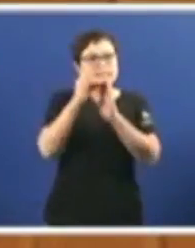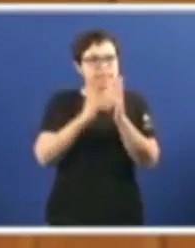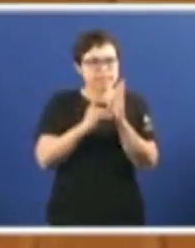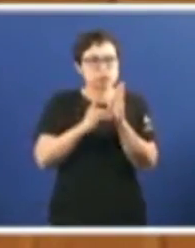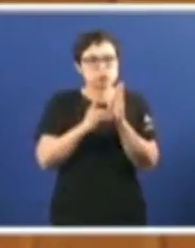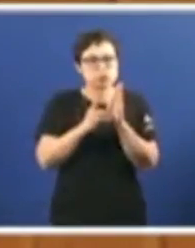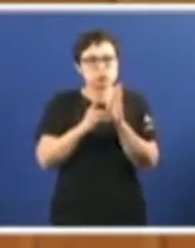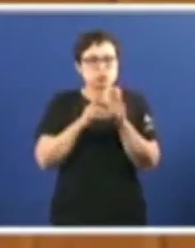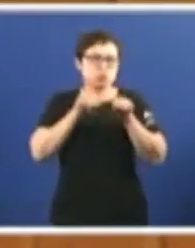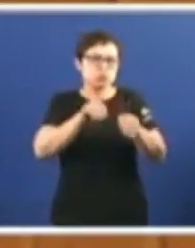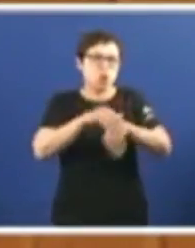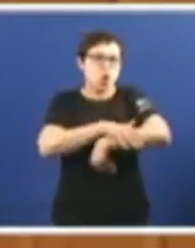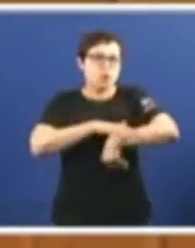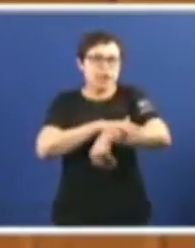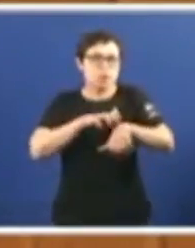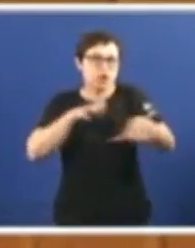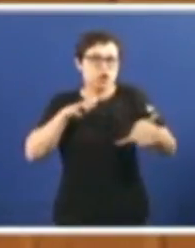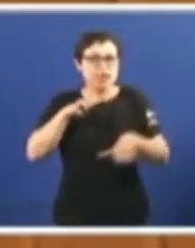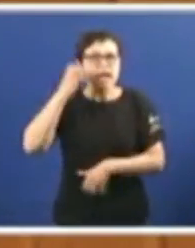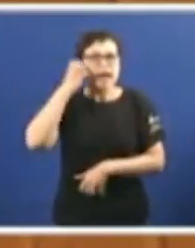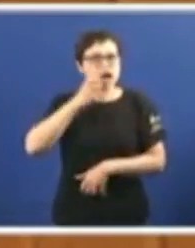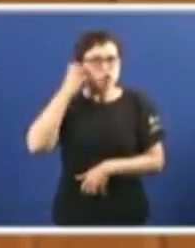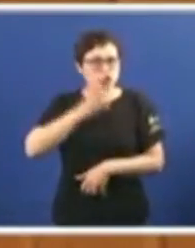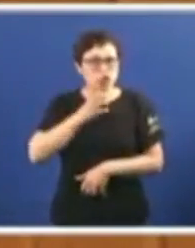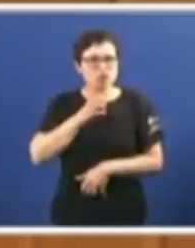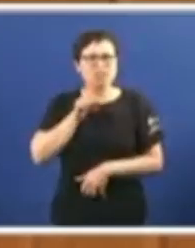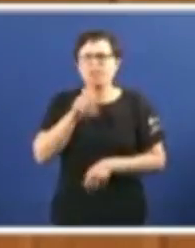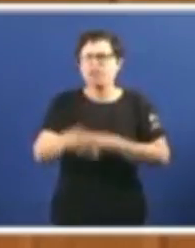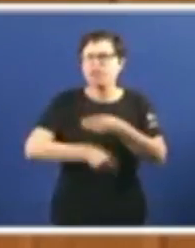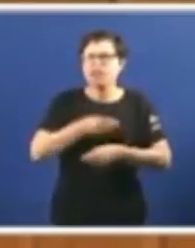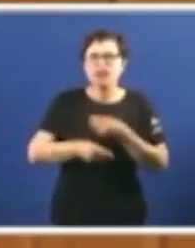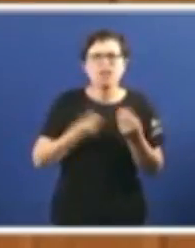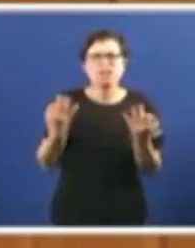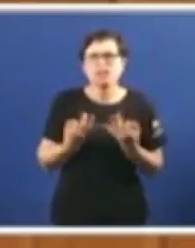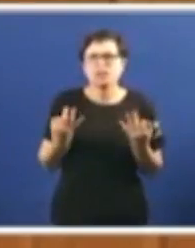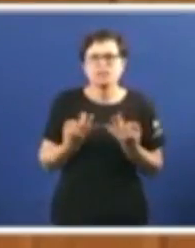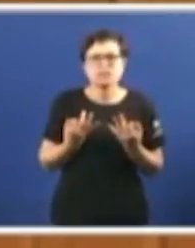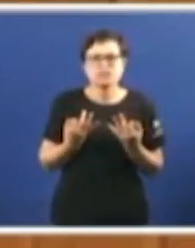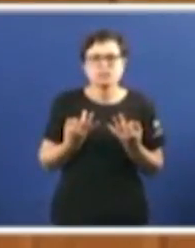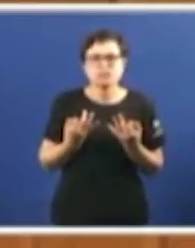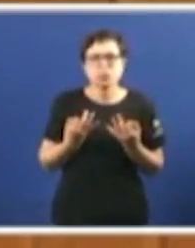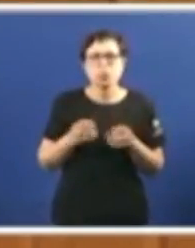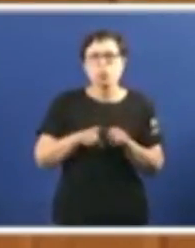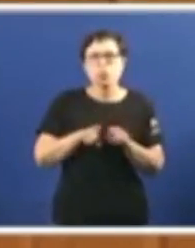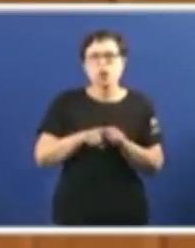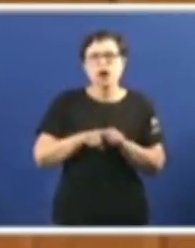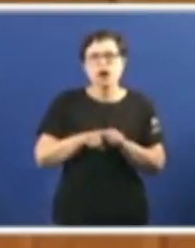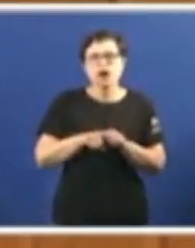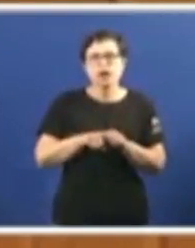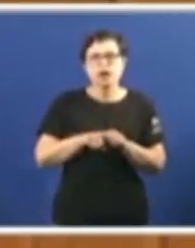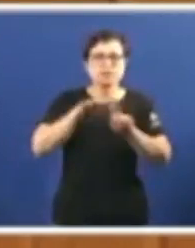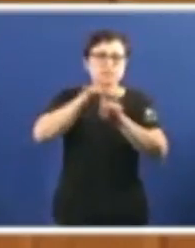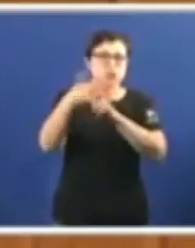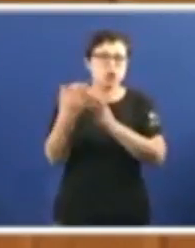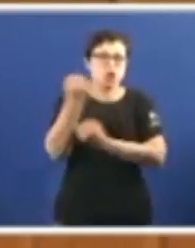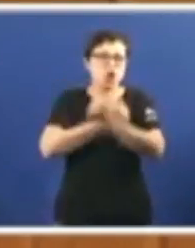do seu goberno de maioría absoluta de Rajoy utilizou o principio co principio negativa da evaluación da conxuntura